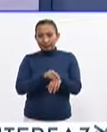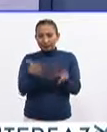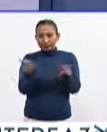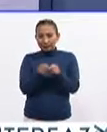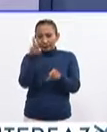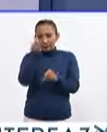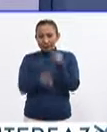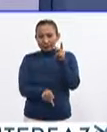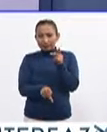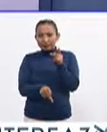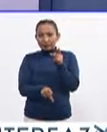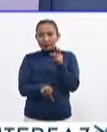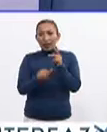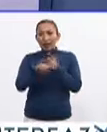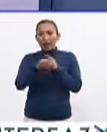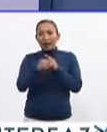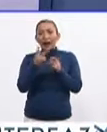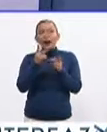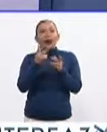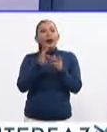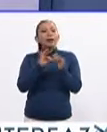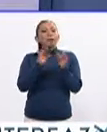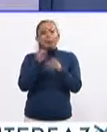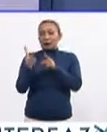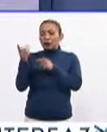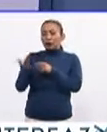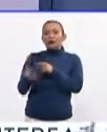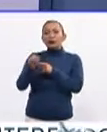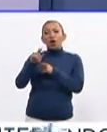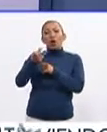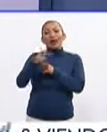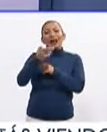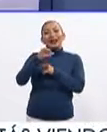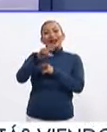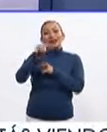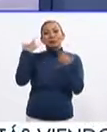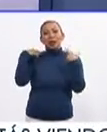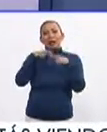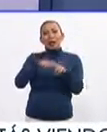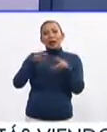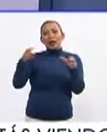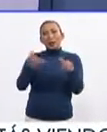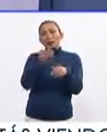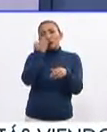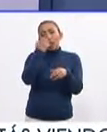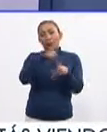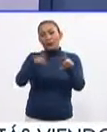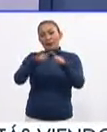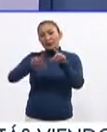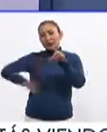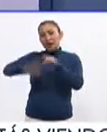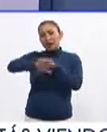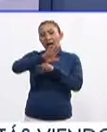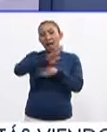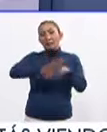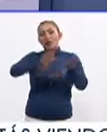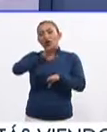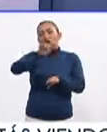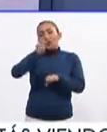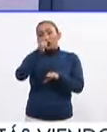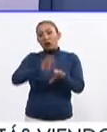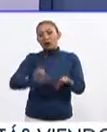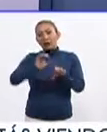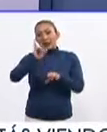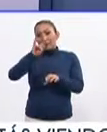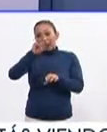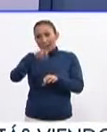hacer una brevísima pausa. Ana Cristina, estamos platicando con Saúl Hernández Islas, maestro de la Unidad Profesional Interdisciplinaria de Biotecnología del